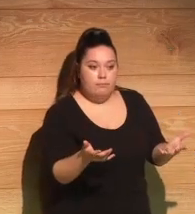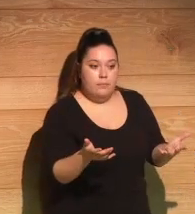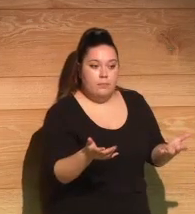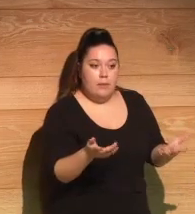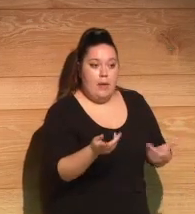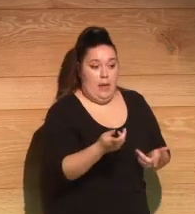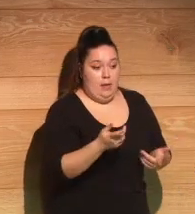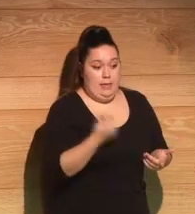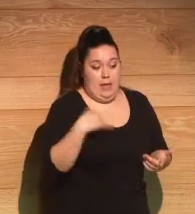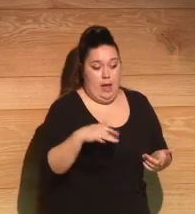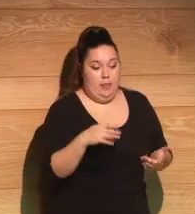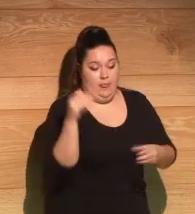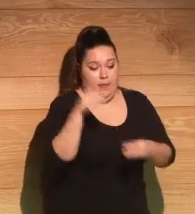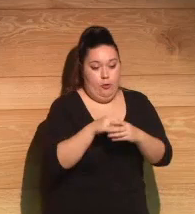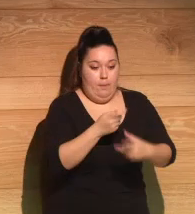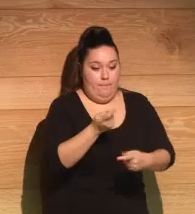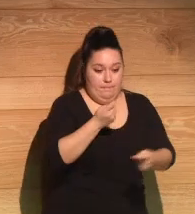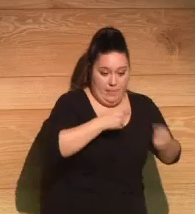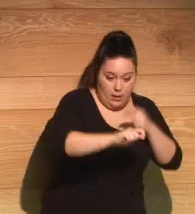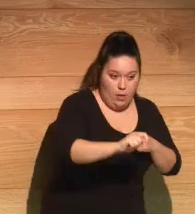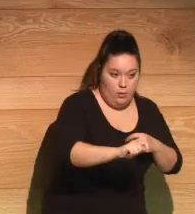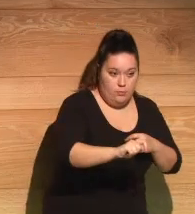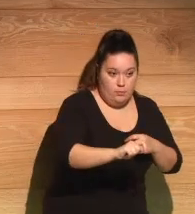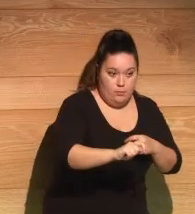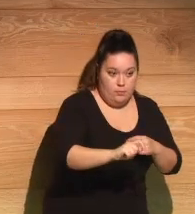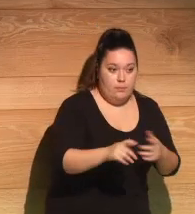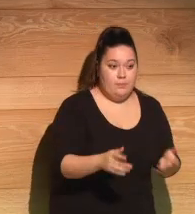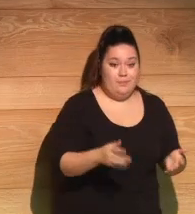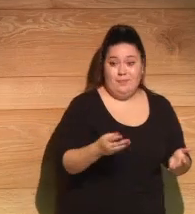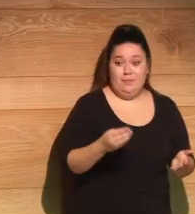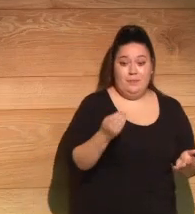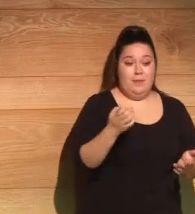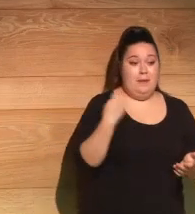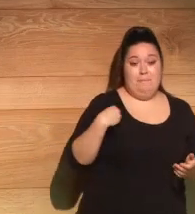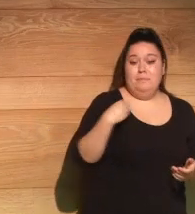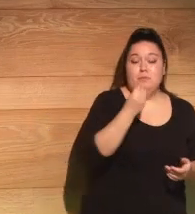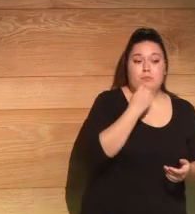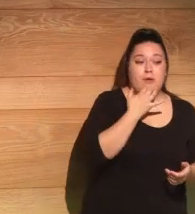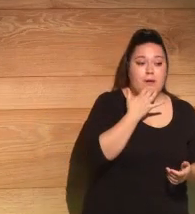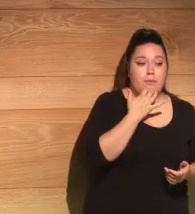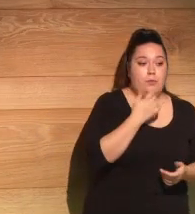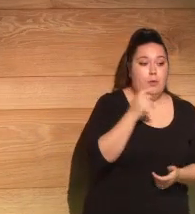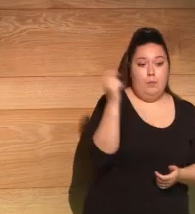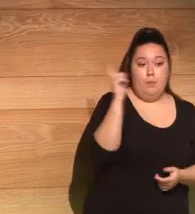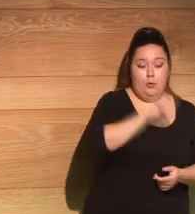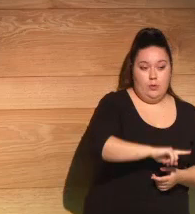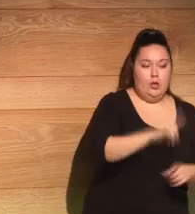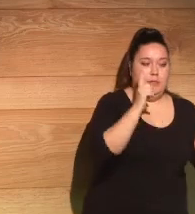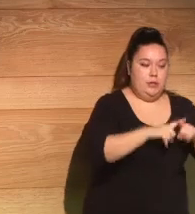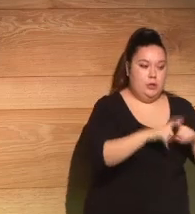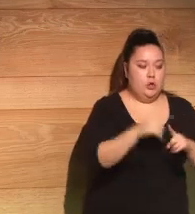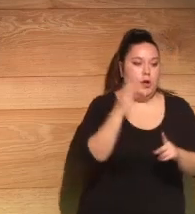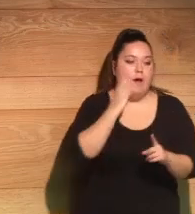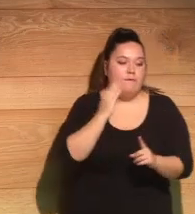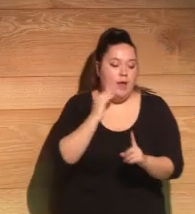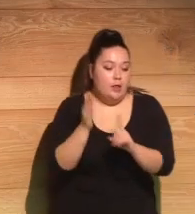al mercado, es inevitable regular, etcétera. Pasa lo mismo con la prostitución, ¿no? Que es la mercantilización de algo que sucede de manera espontánea, como es el sexo, el afecto,